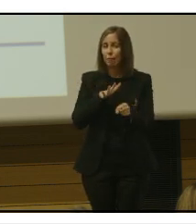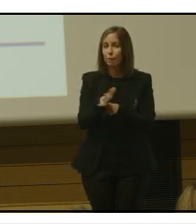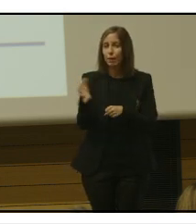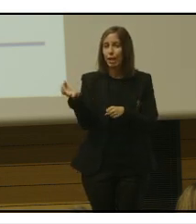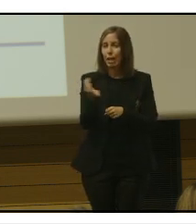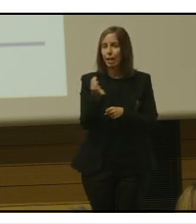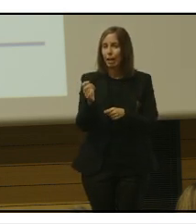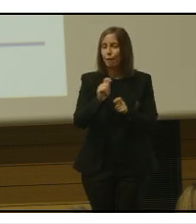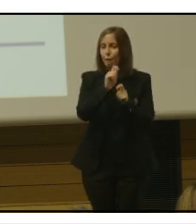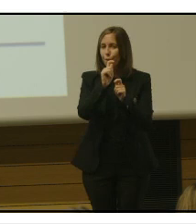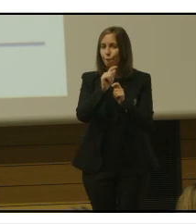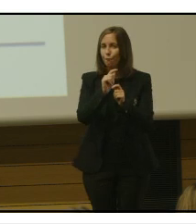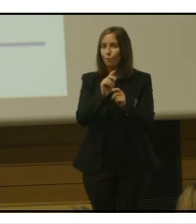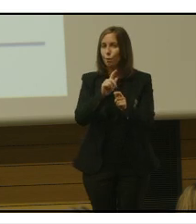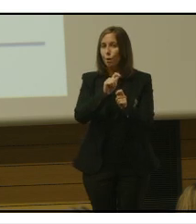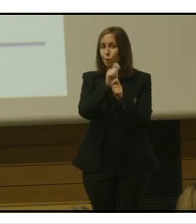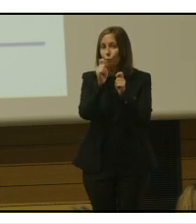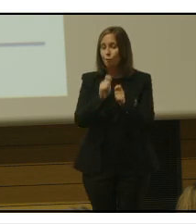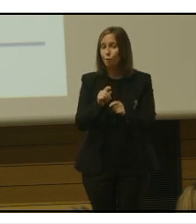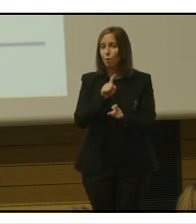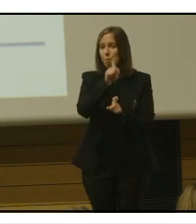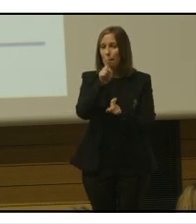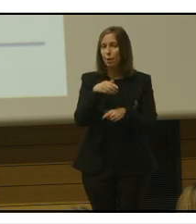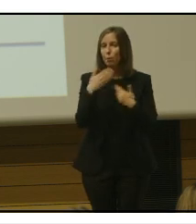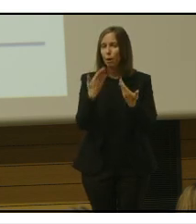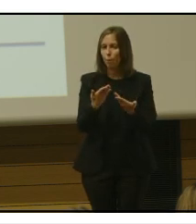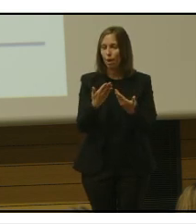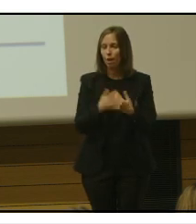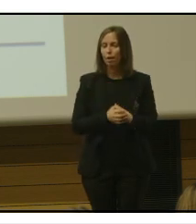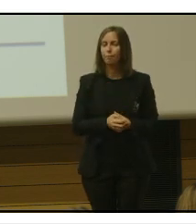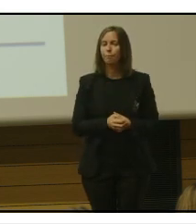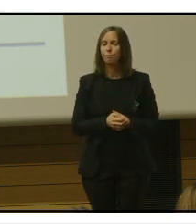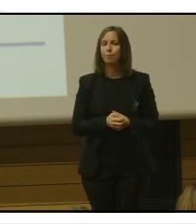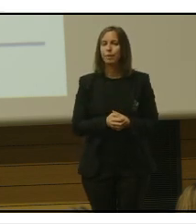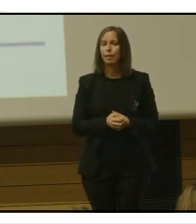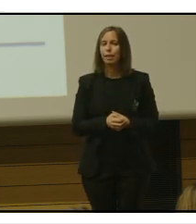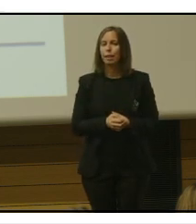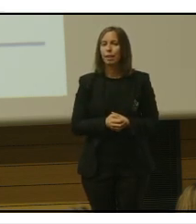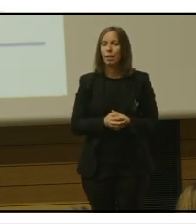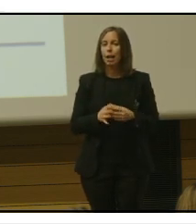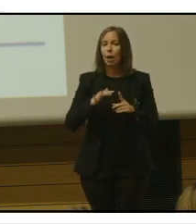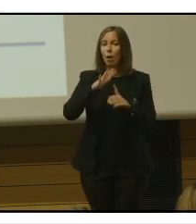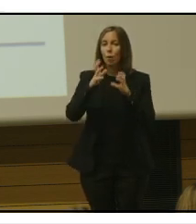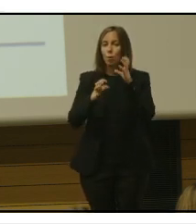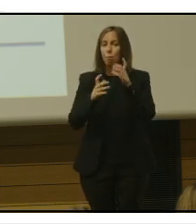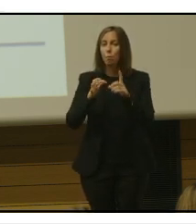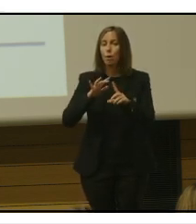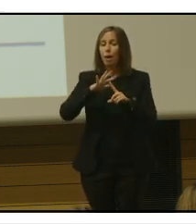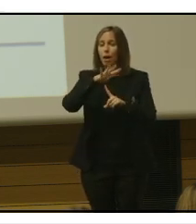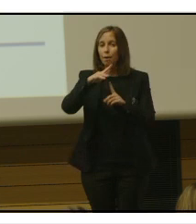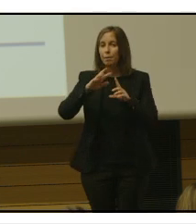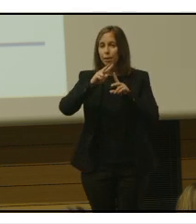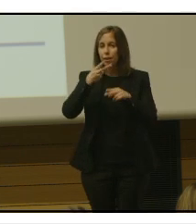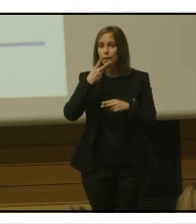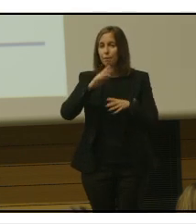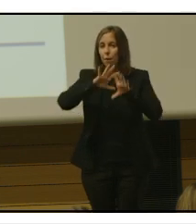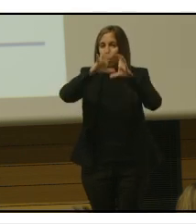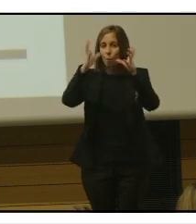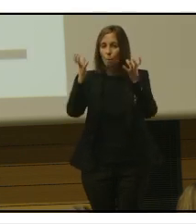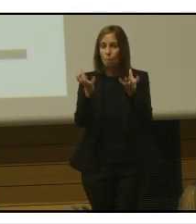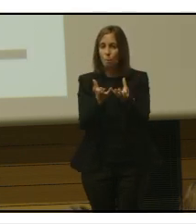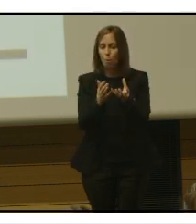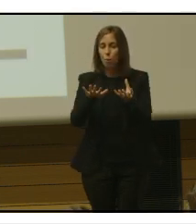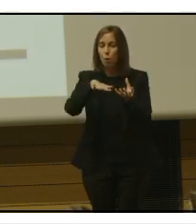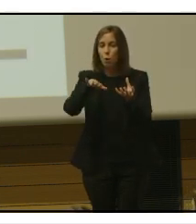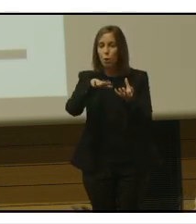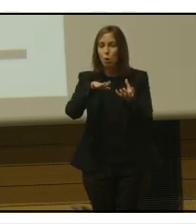la forma en la que se está preguntando. La prevalencia de exposición a humo ambiental de tabaco es muy alta en el mundo y es más alta en todos esos lugares en